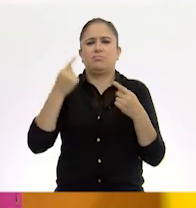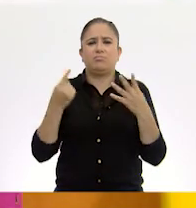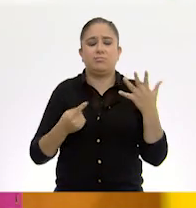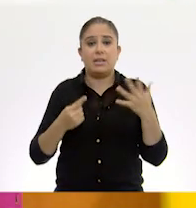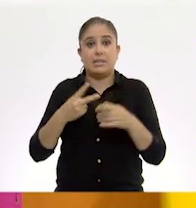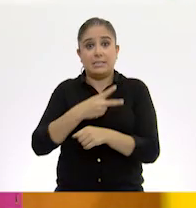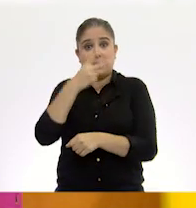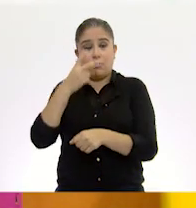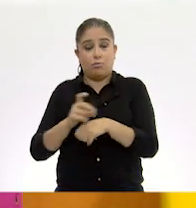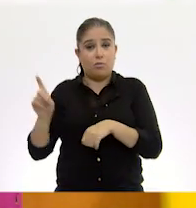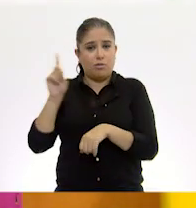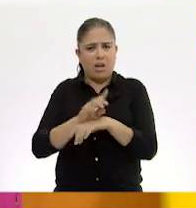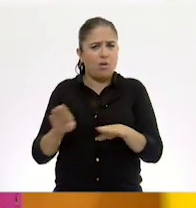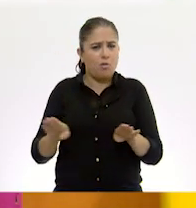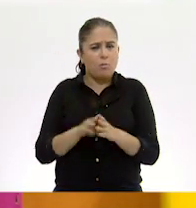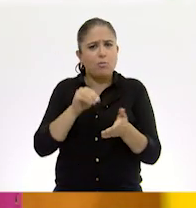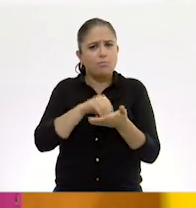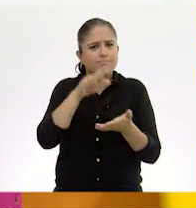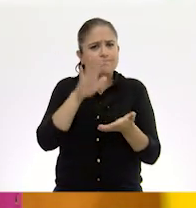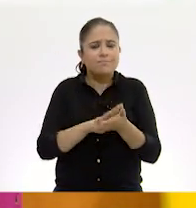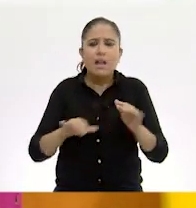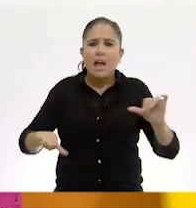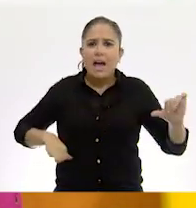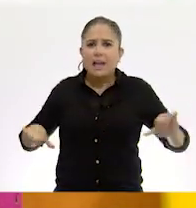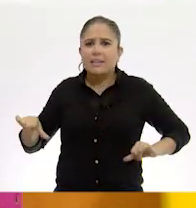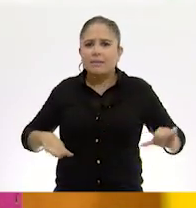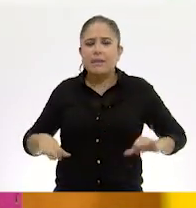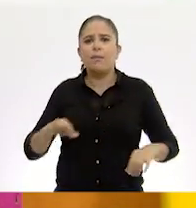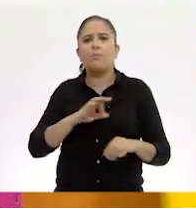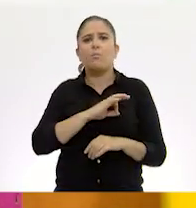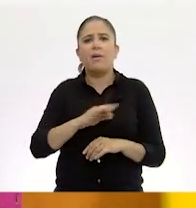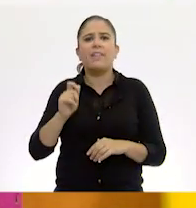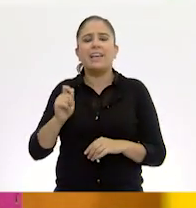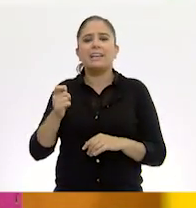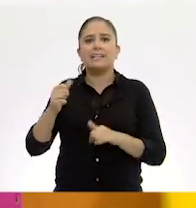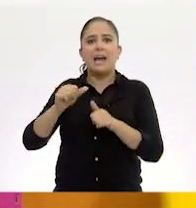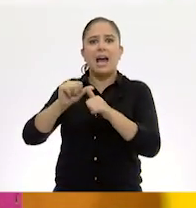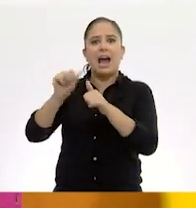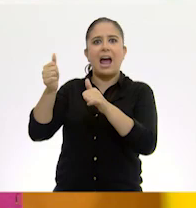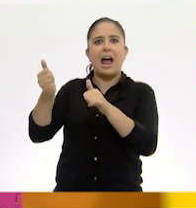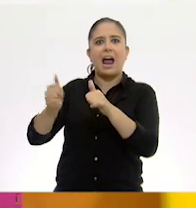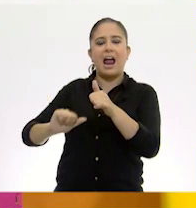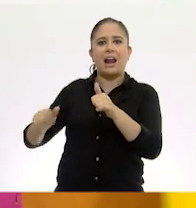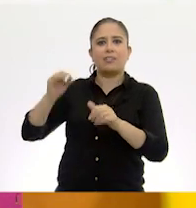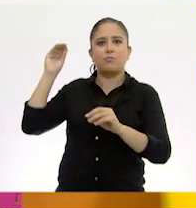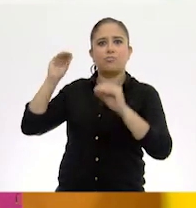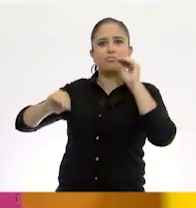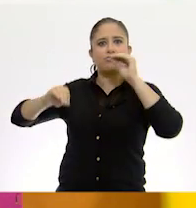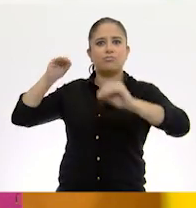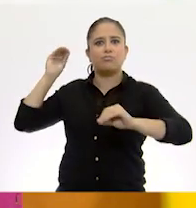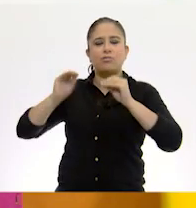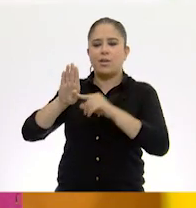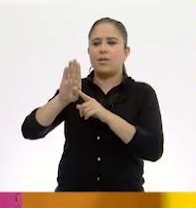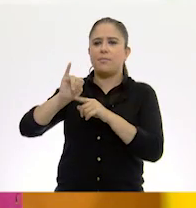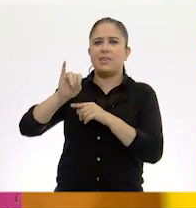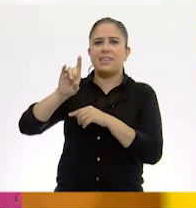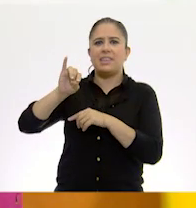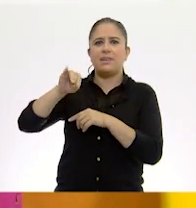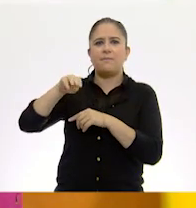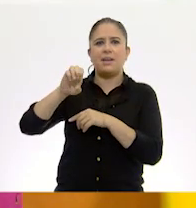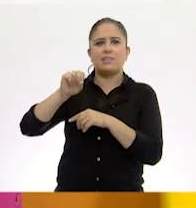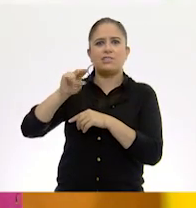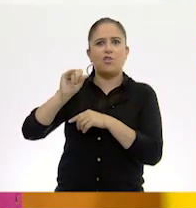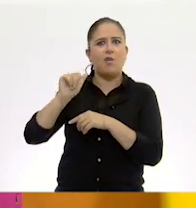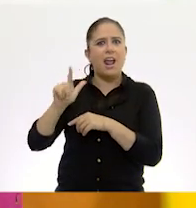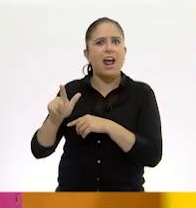día vimos cómo plasmar esas actividades a una obra de arte, una uh-huh, obra bidimensional, como hemos estado viendo.